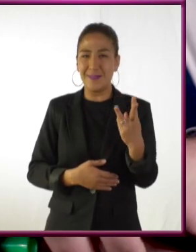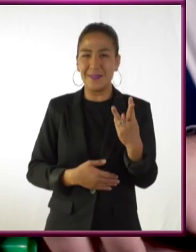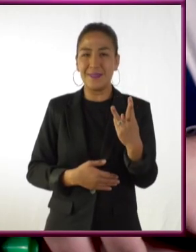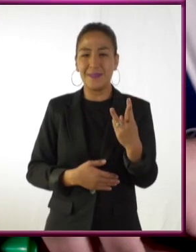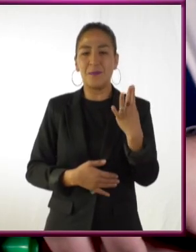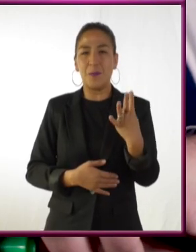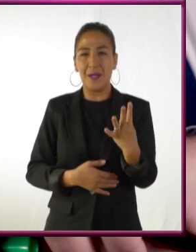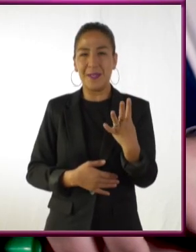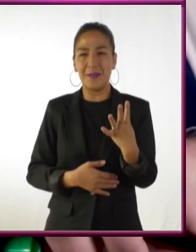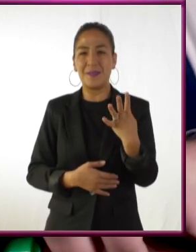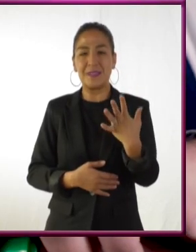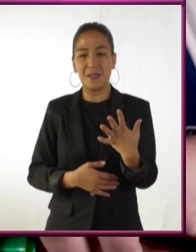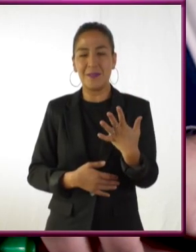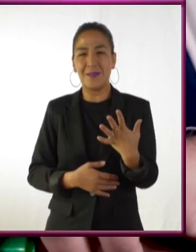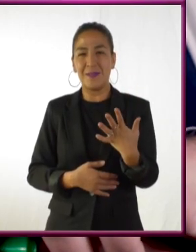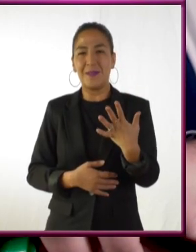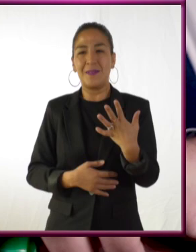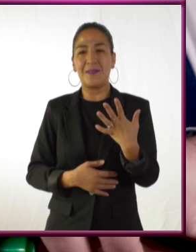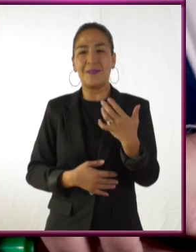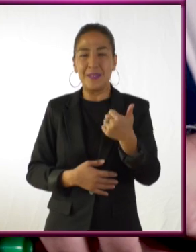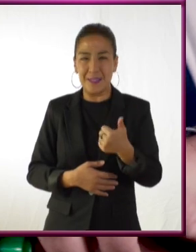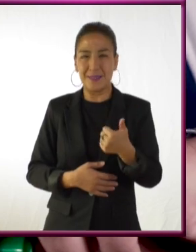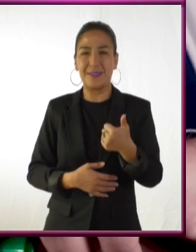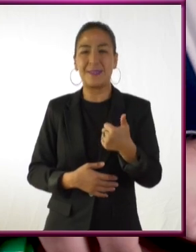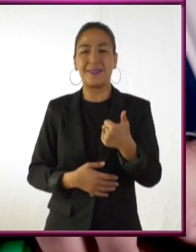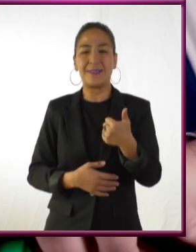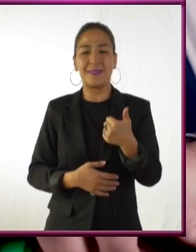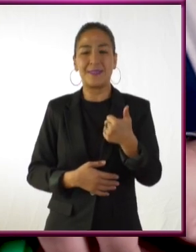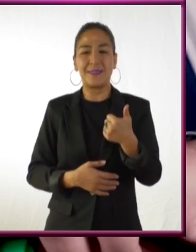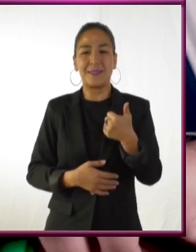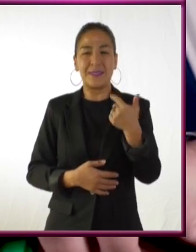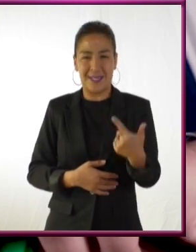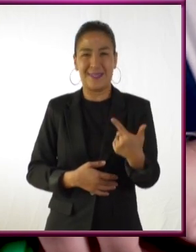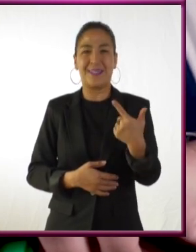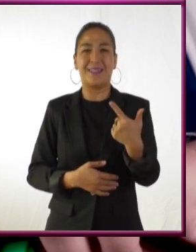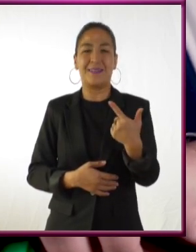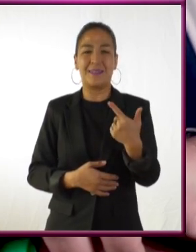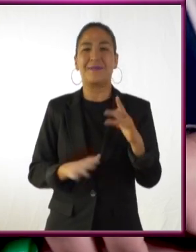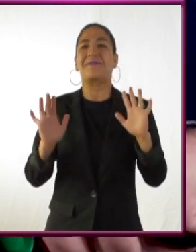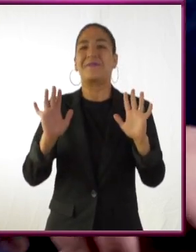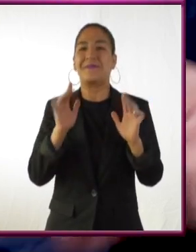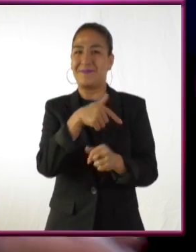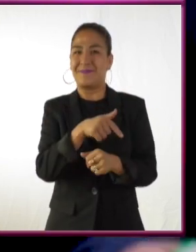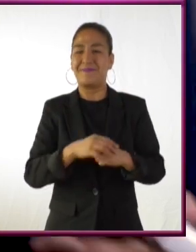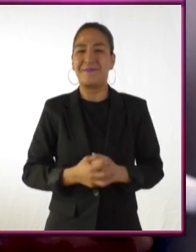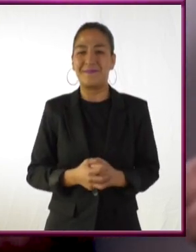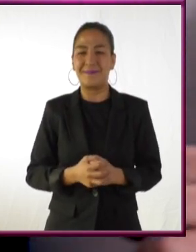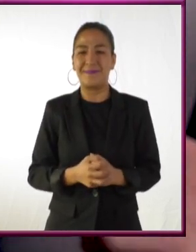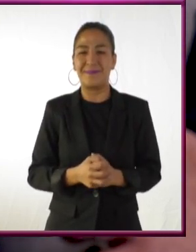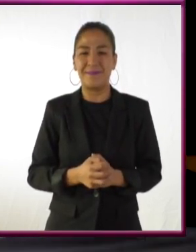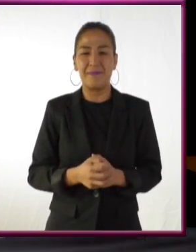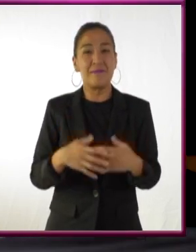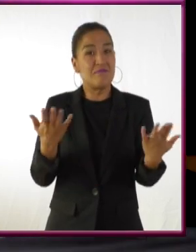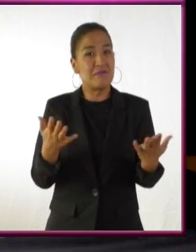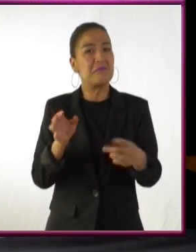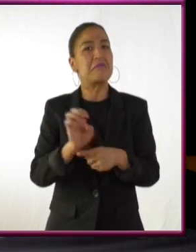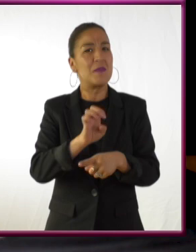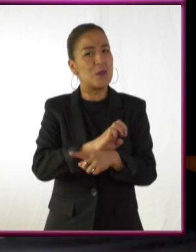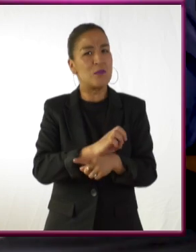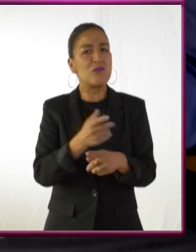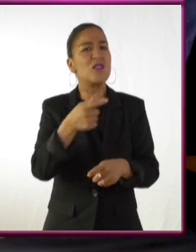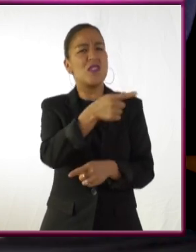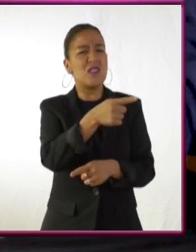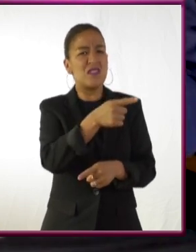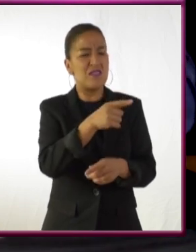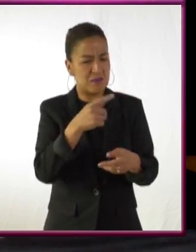2, 3, 4, 5, 6, 7. Ahí están.